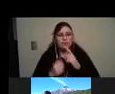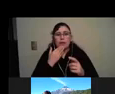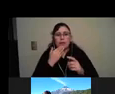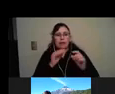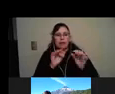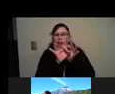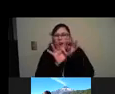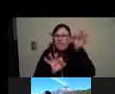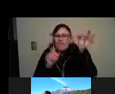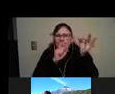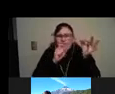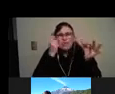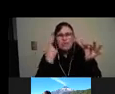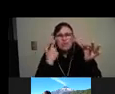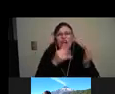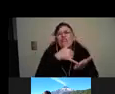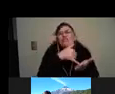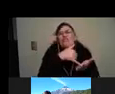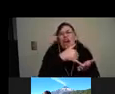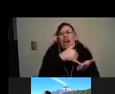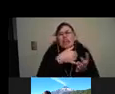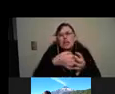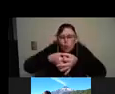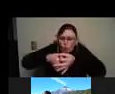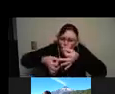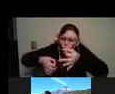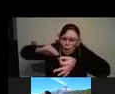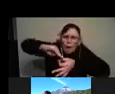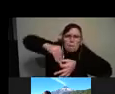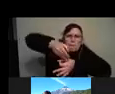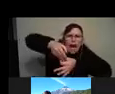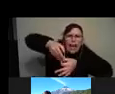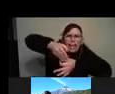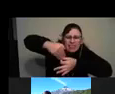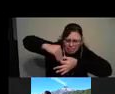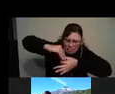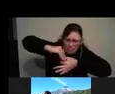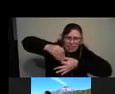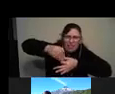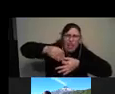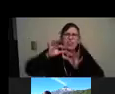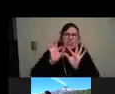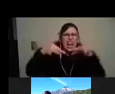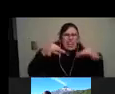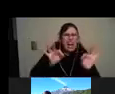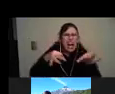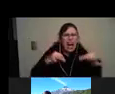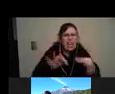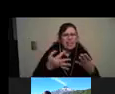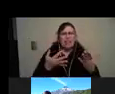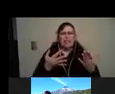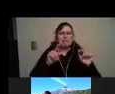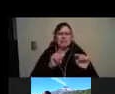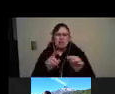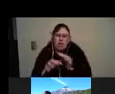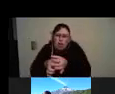que son mucho más frágiles, son de paredes más delgadas, ya soportan menos cambios de presión, ya son de muchísimo menor